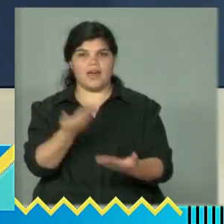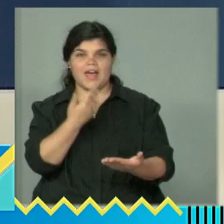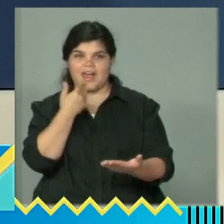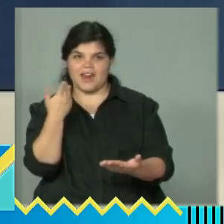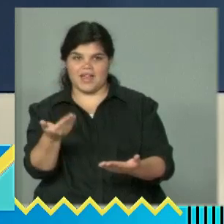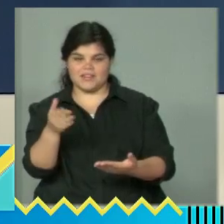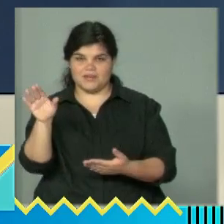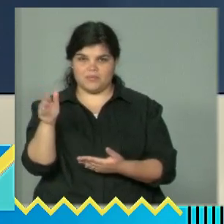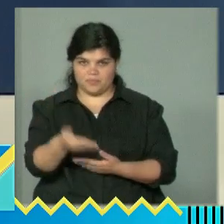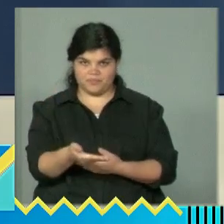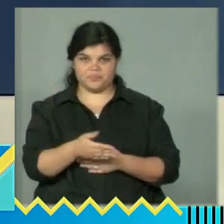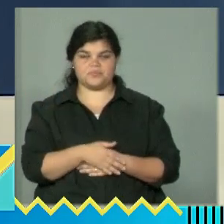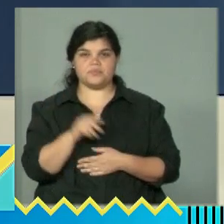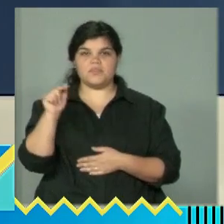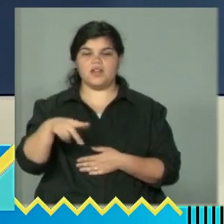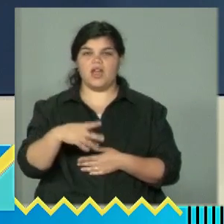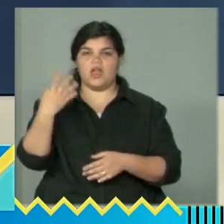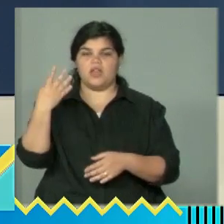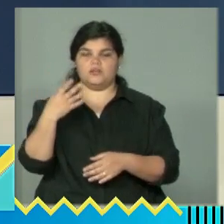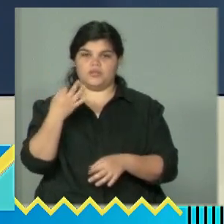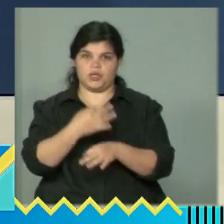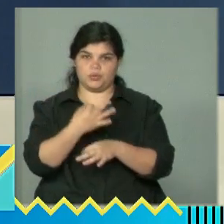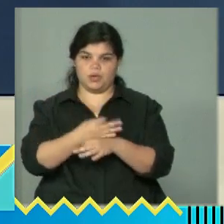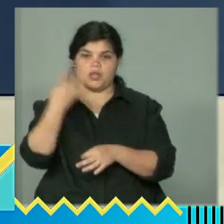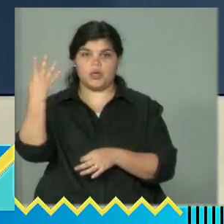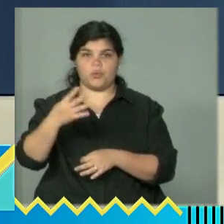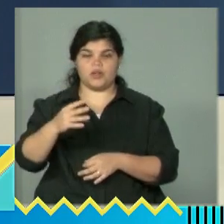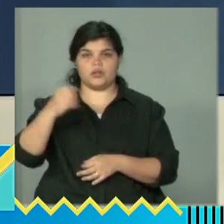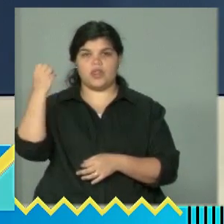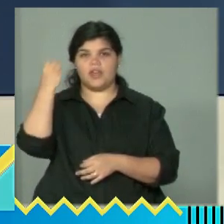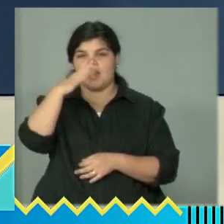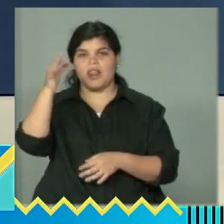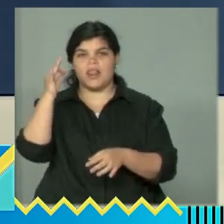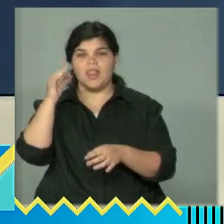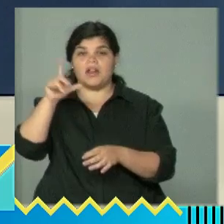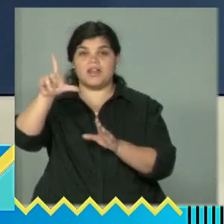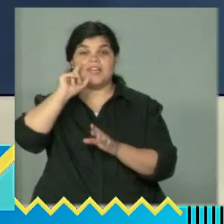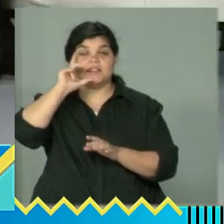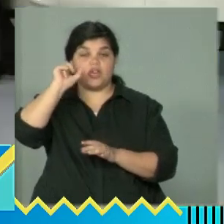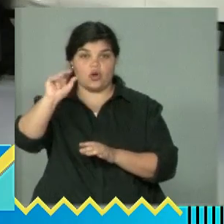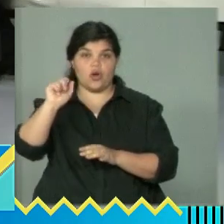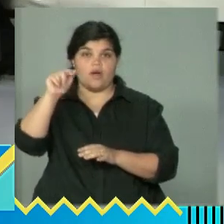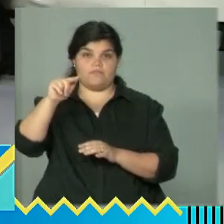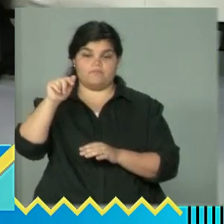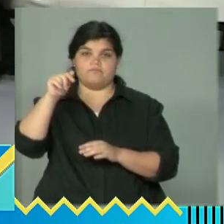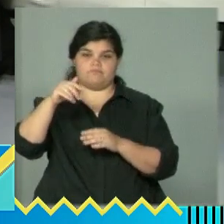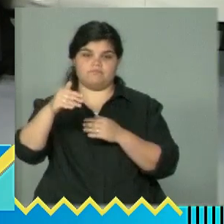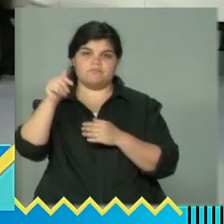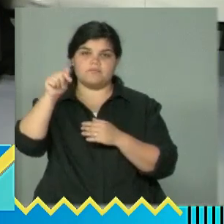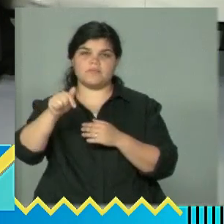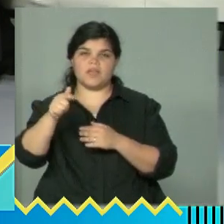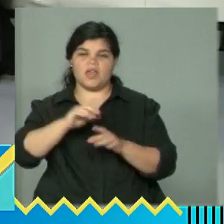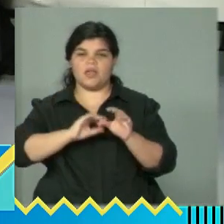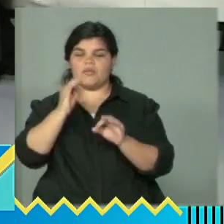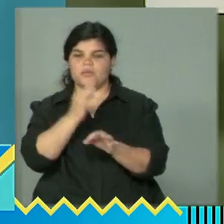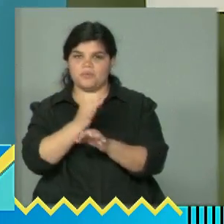por invitarme. Él es estudiante de cuarto año del Liceo Agrícola y ganó el desafío naranja que tiene que ver con la educación. El proyecto se llama